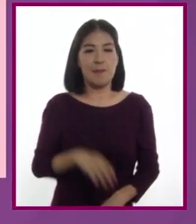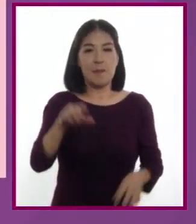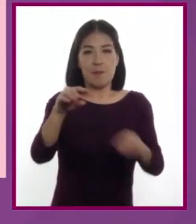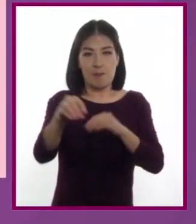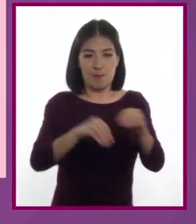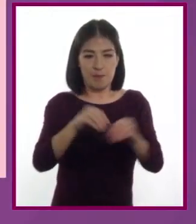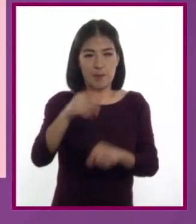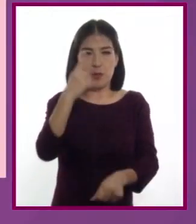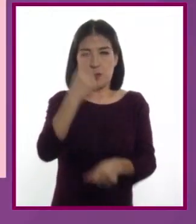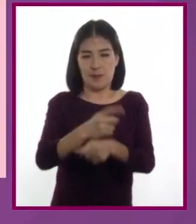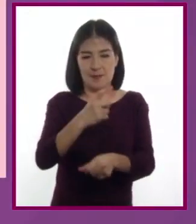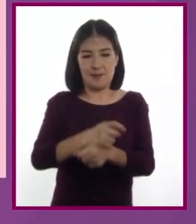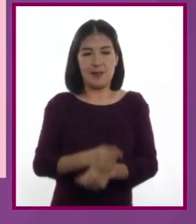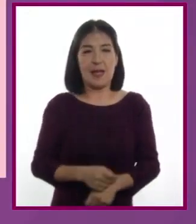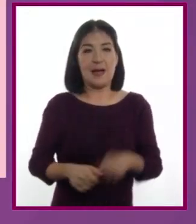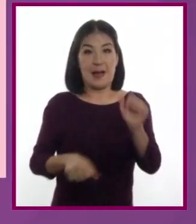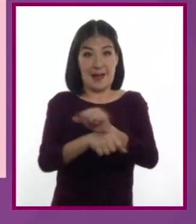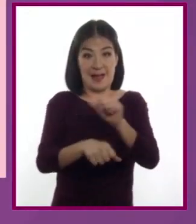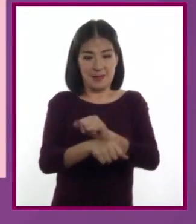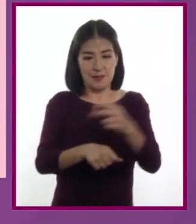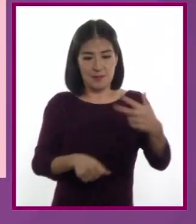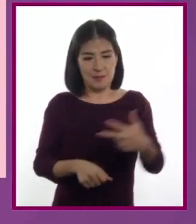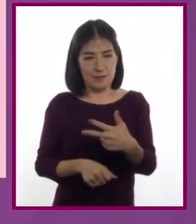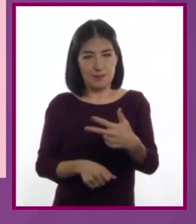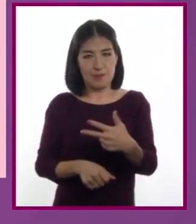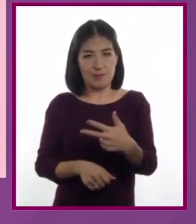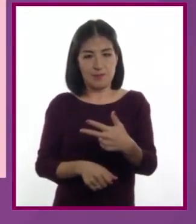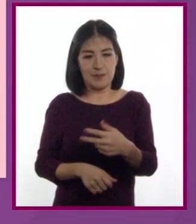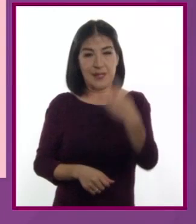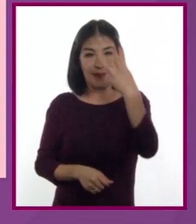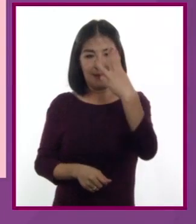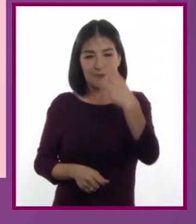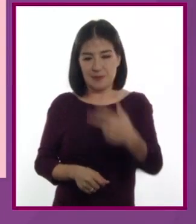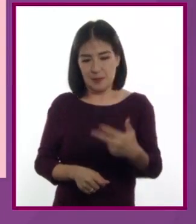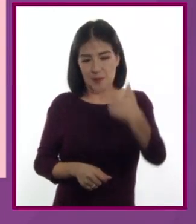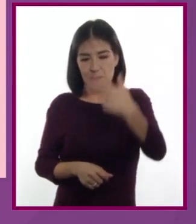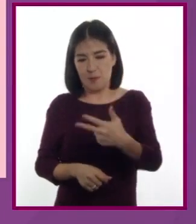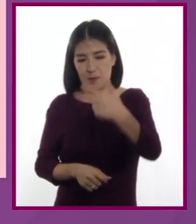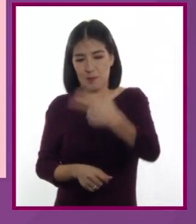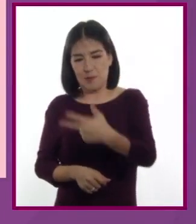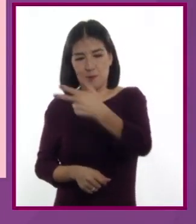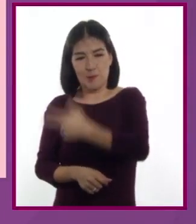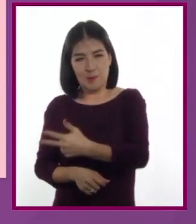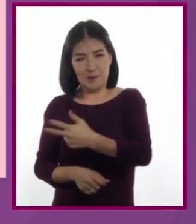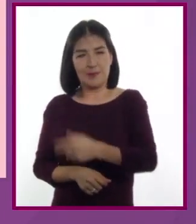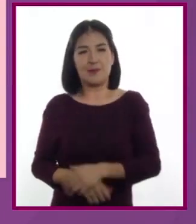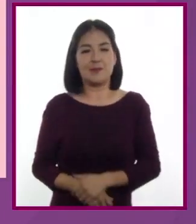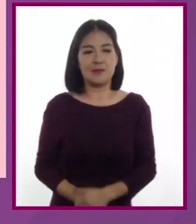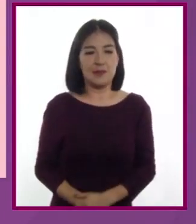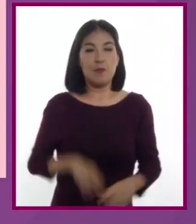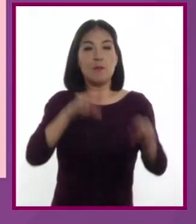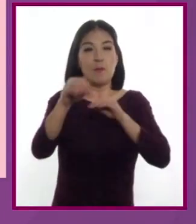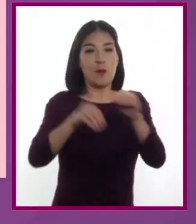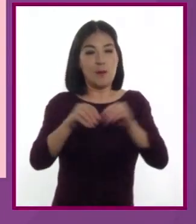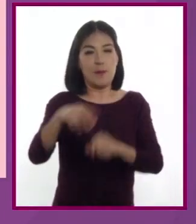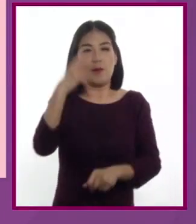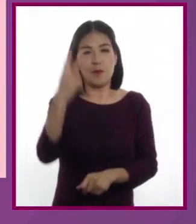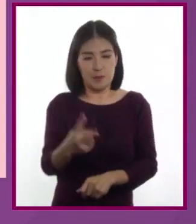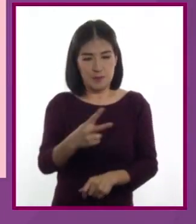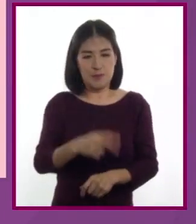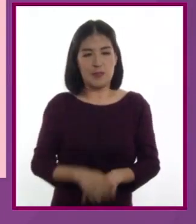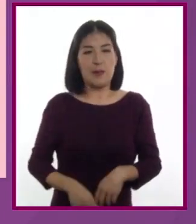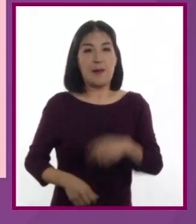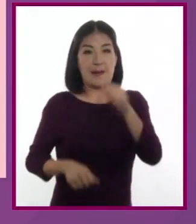1. El móvil se mueve 6 veces 3 unidades. Movimiento 2. El móvil